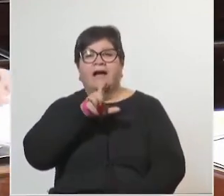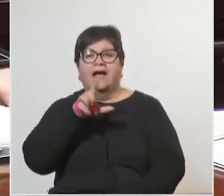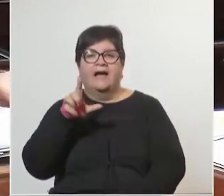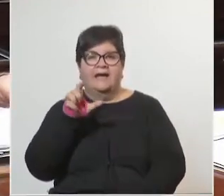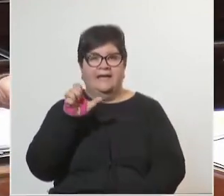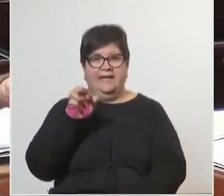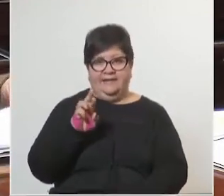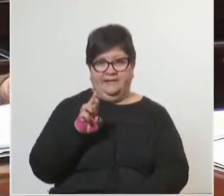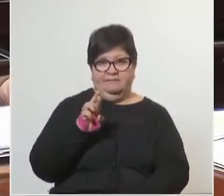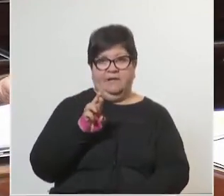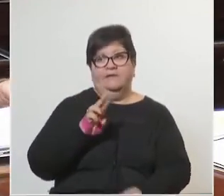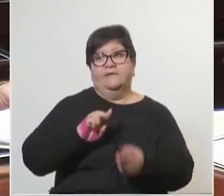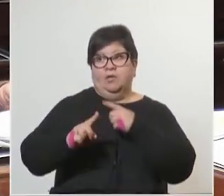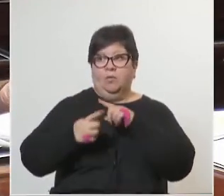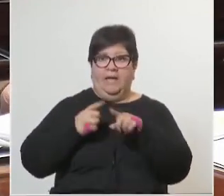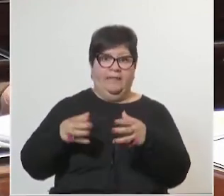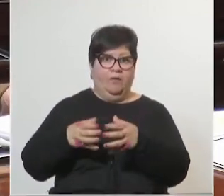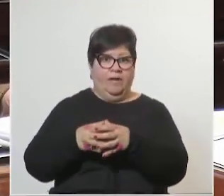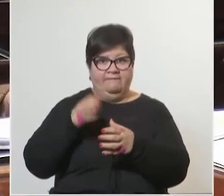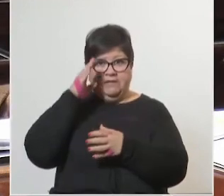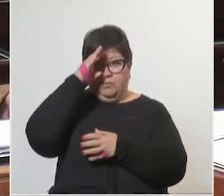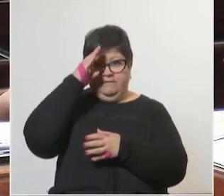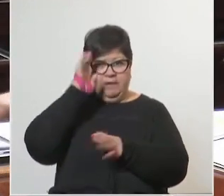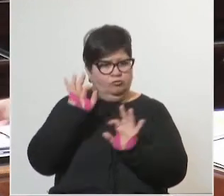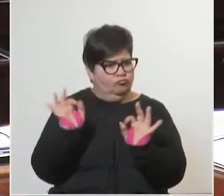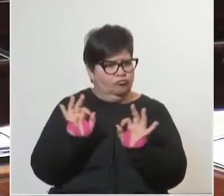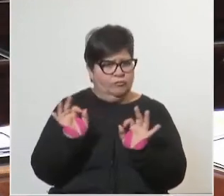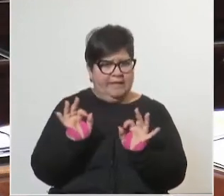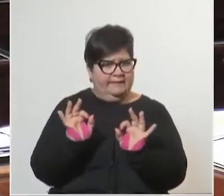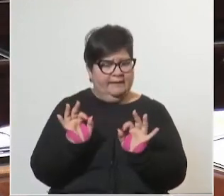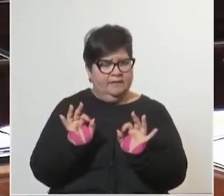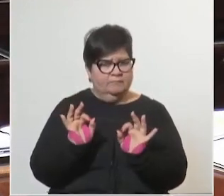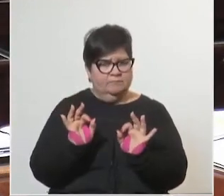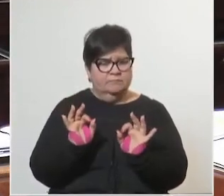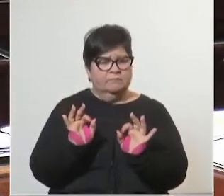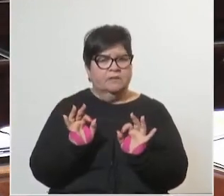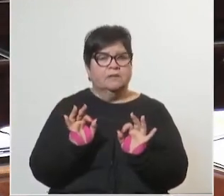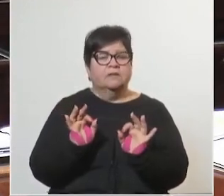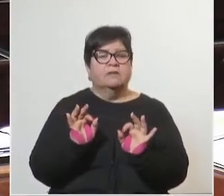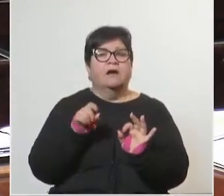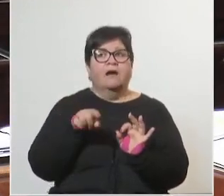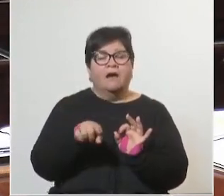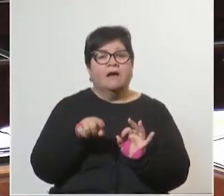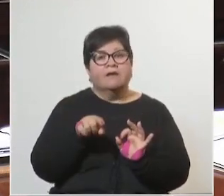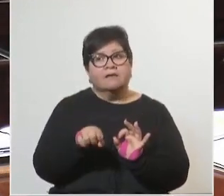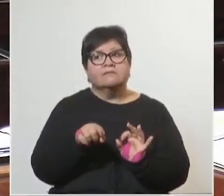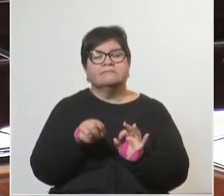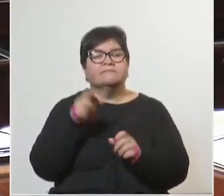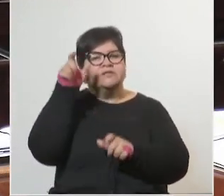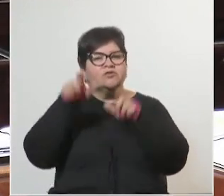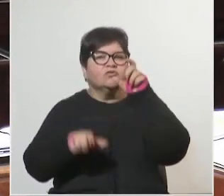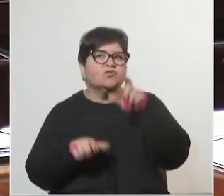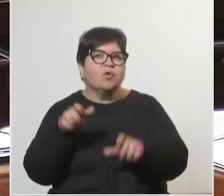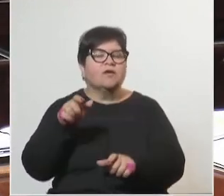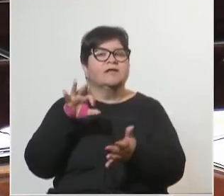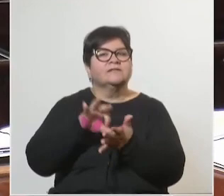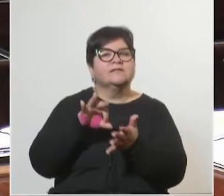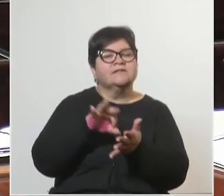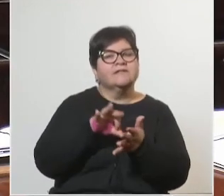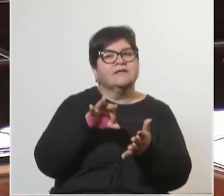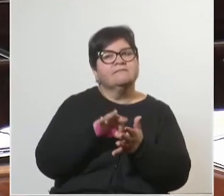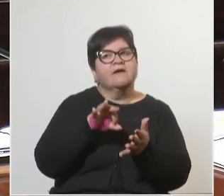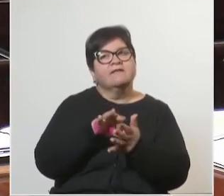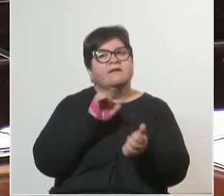tampoco vinculado obviamente a Cabildo Abierto ni nada que se le parezca, que dice, en ese sentido, la idea de que las personas tengan un sistema de